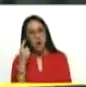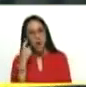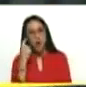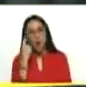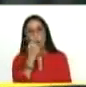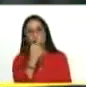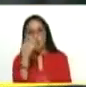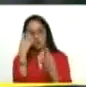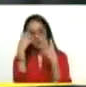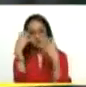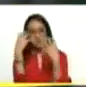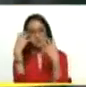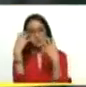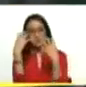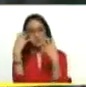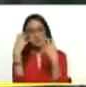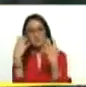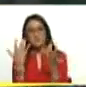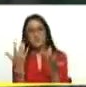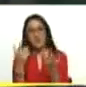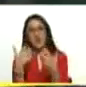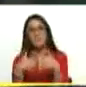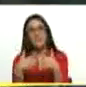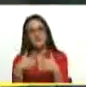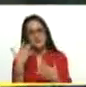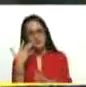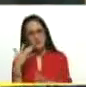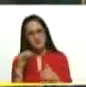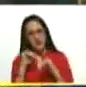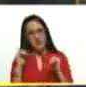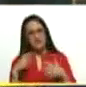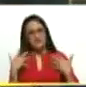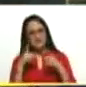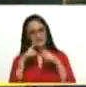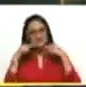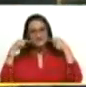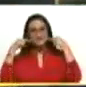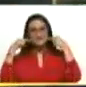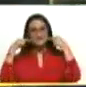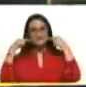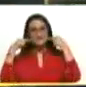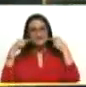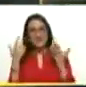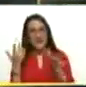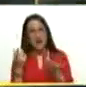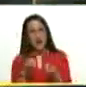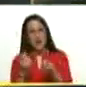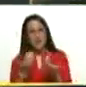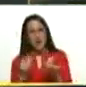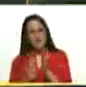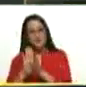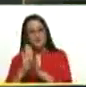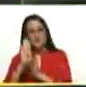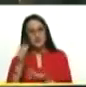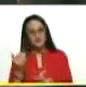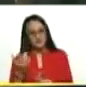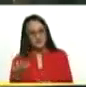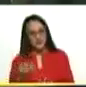hinchados. En cambio, los empresarios los ve felices. Claro, si la economía está creciendo, no van a estar